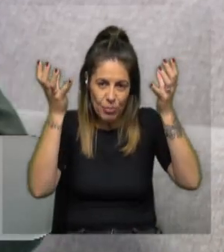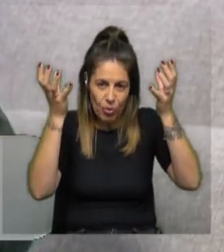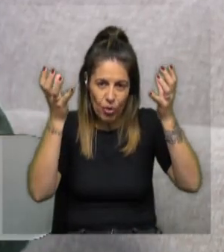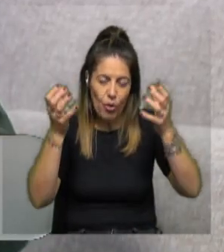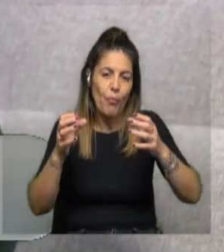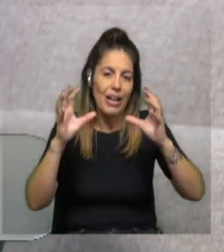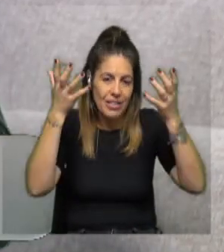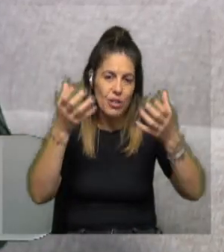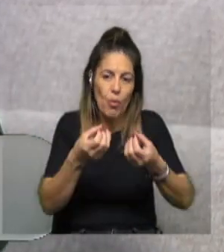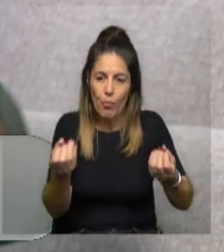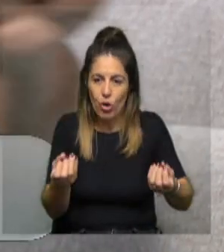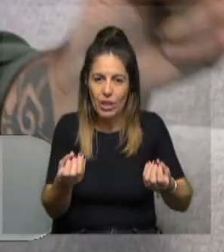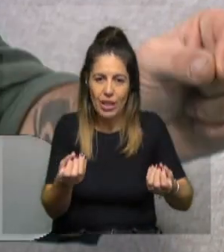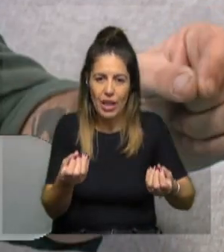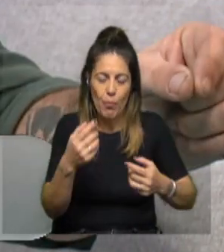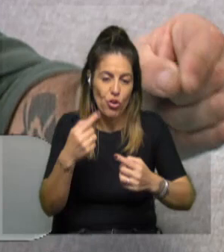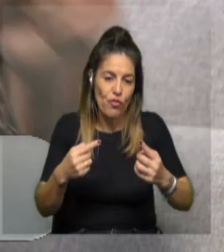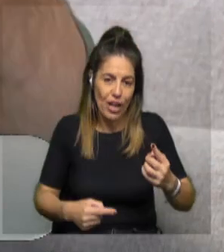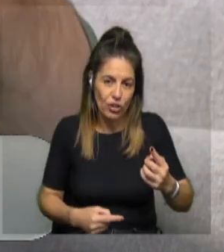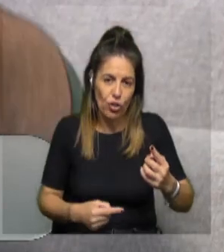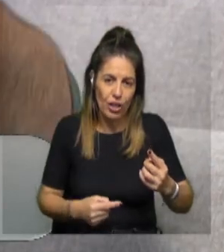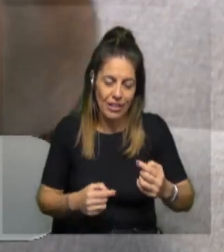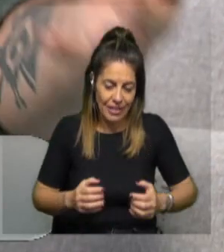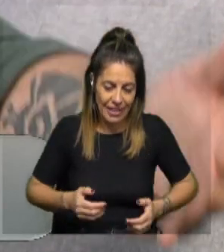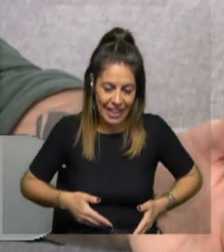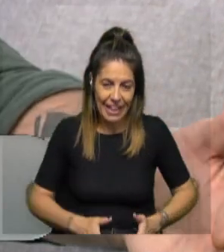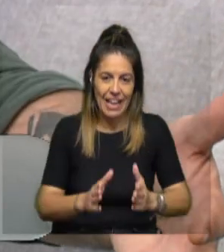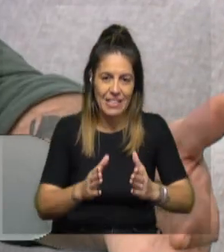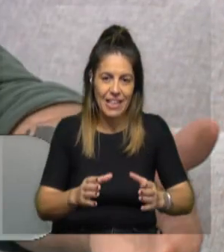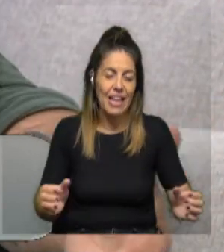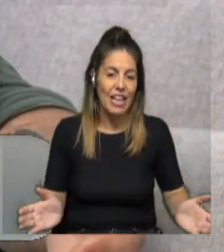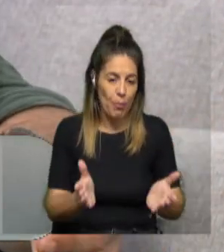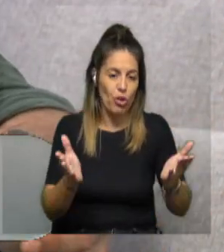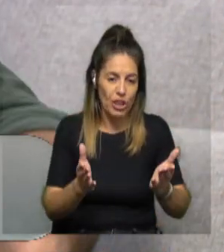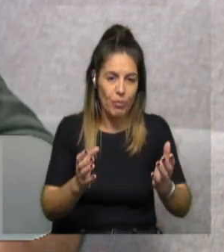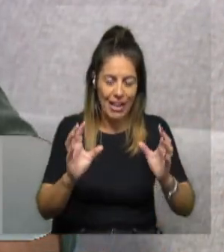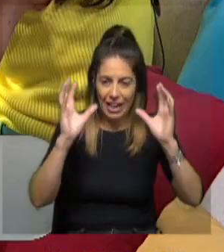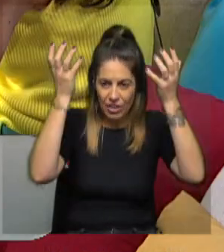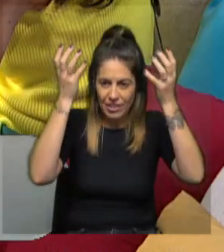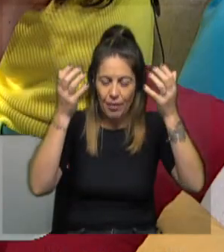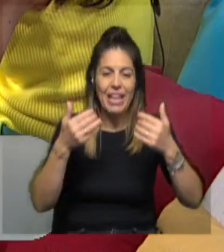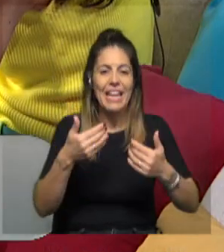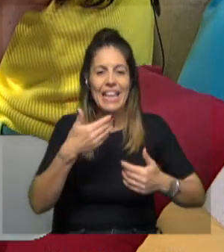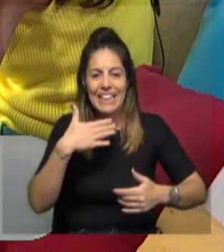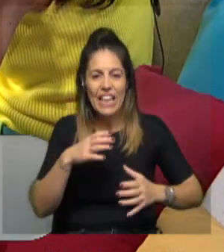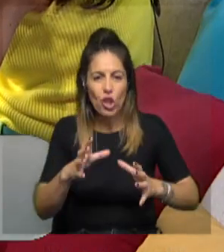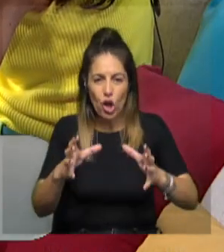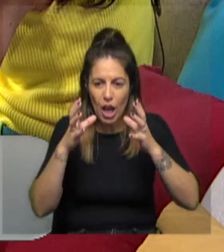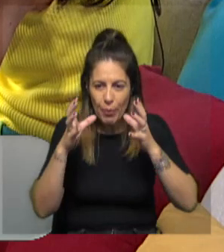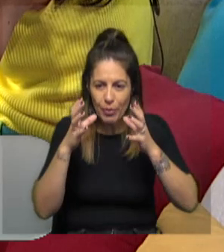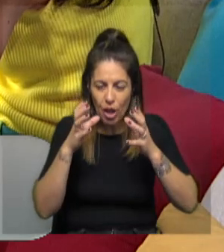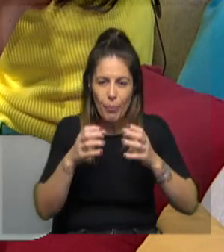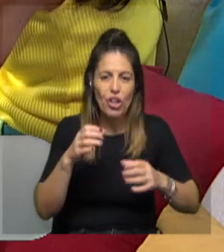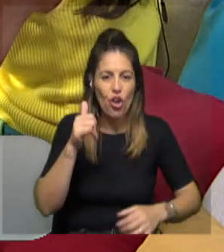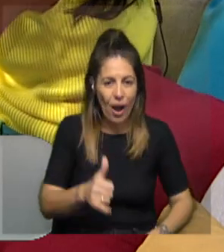porque hay un montón de factores desde que nace hasta que ataca que motivan la agresividad. Entiendo la peligrosidad, pero no hay razas más agresivas que